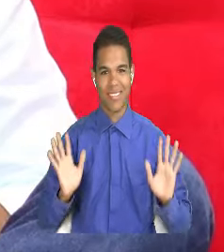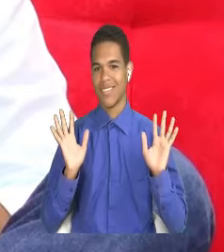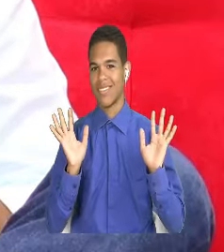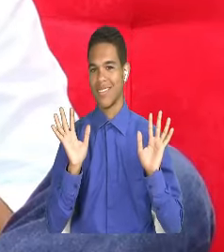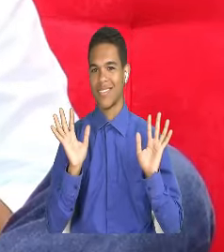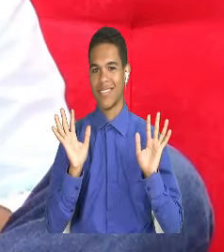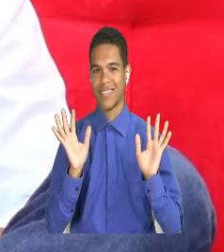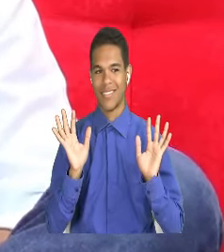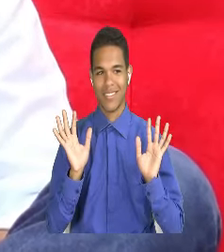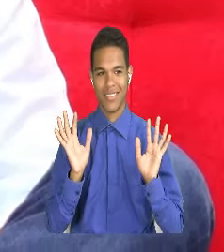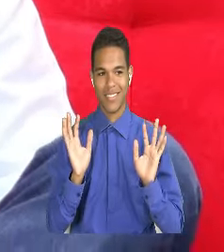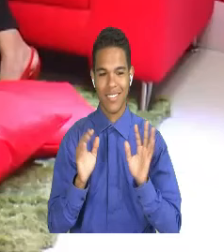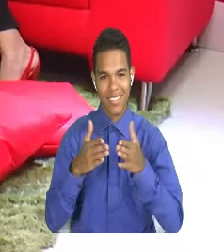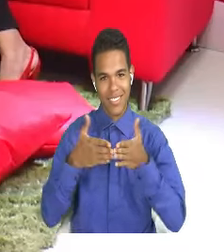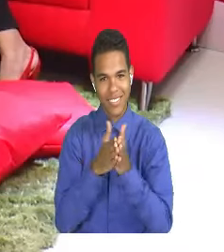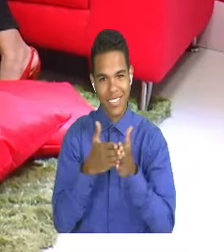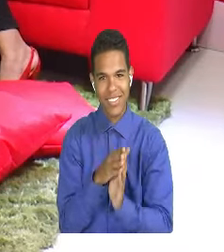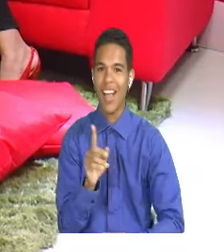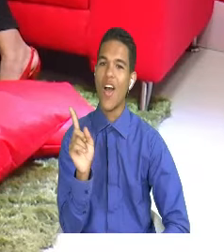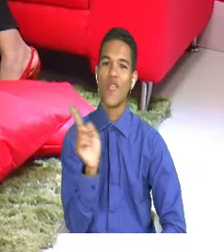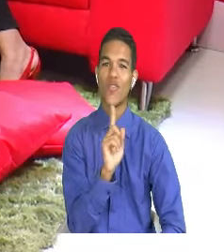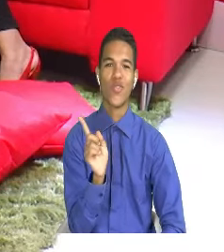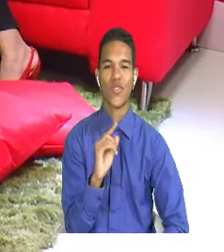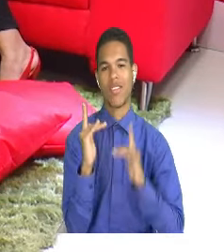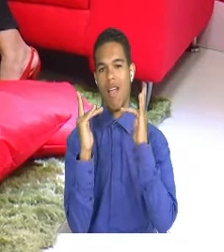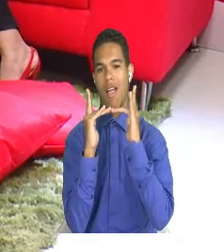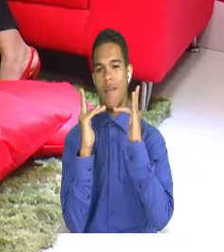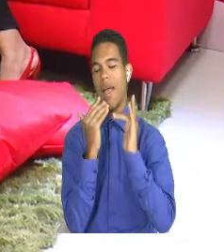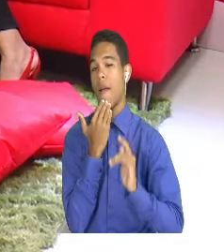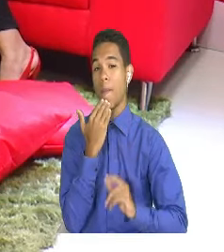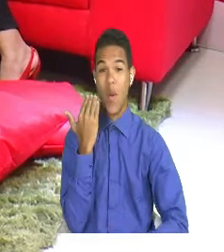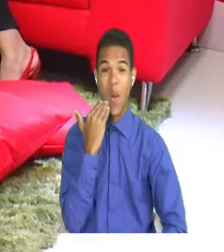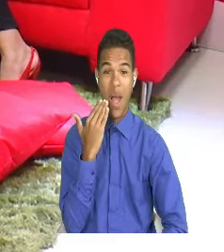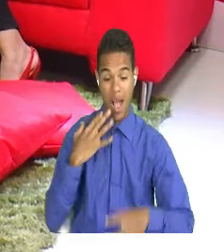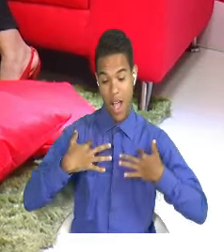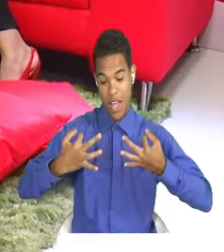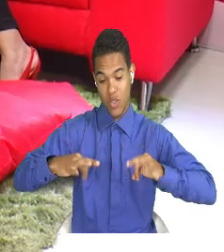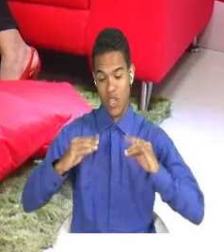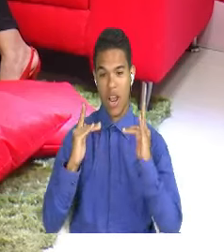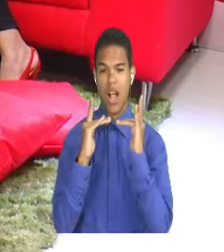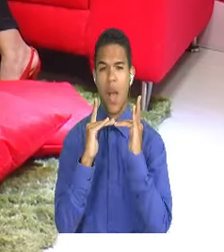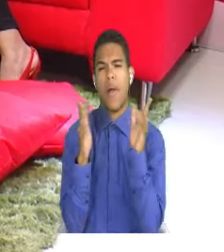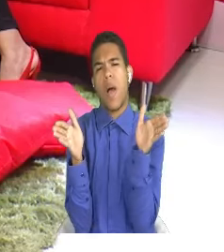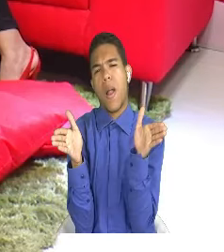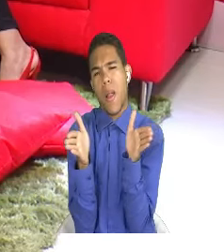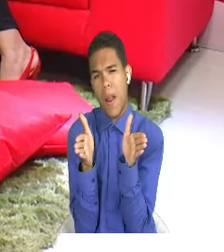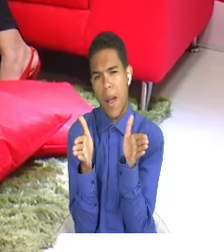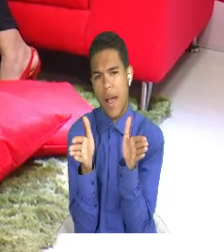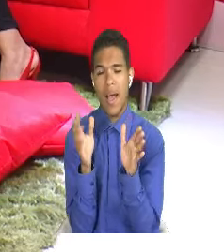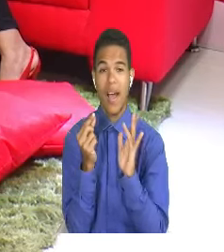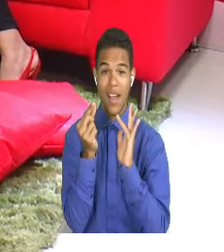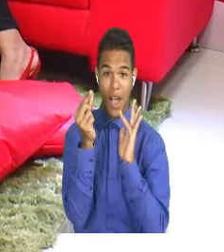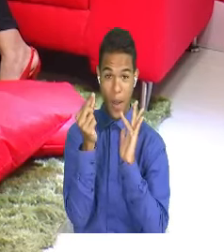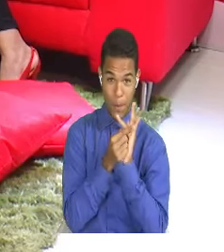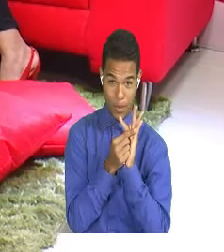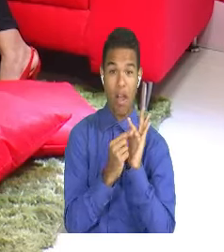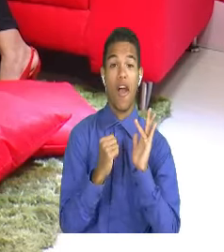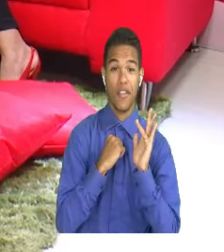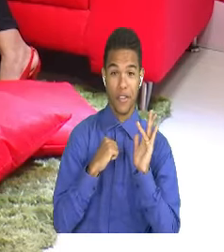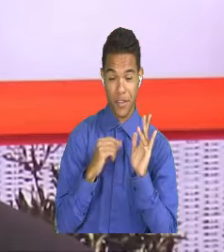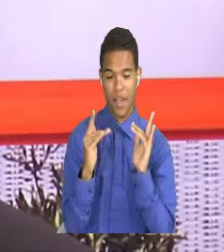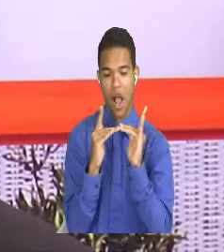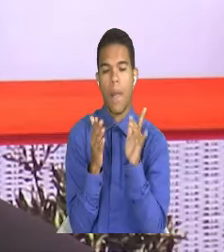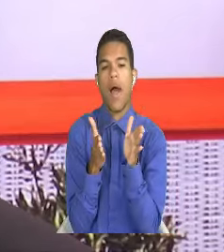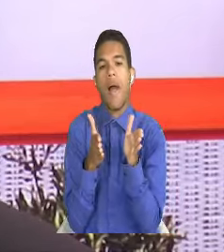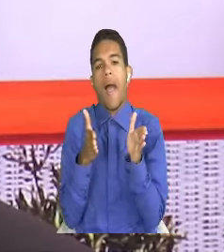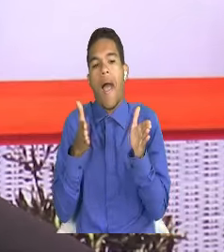chequera. No, la cama. La mujer soltera duerme sola, la mujer casada duerme con su esposo. No necesariamente. La cama la tiene más ancha.